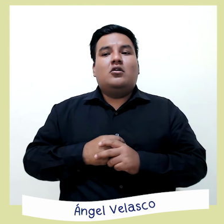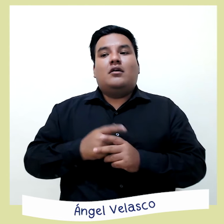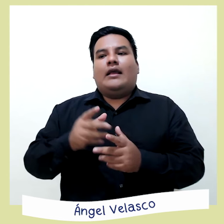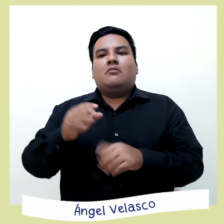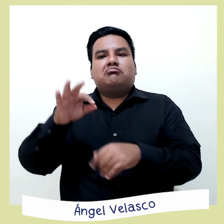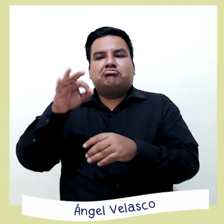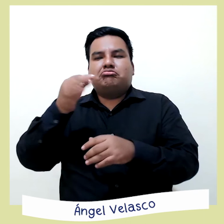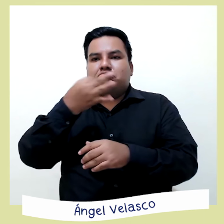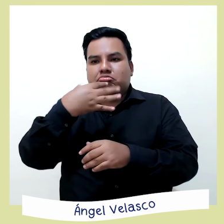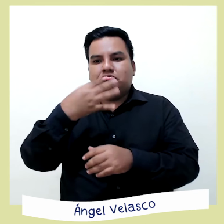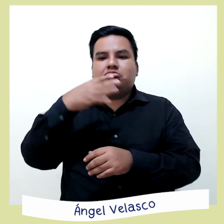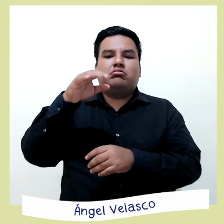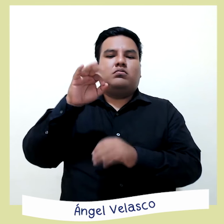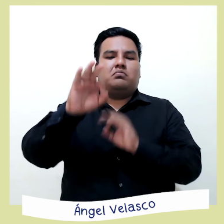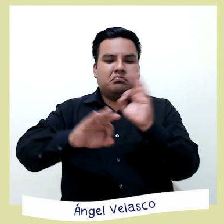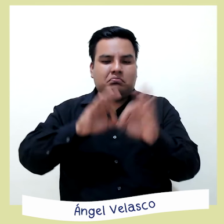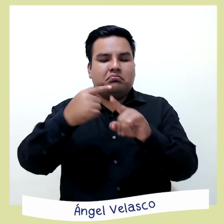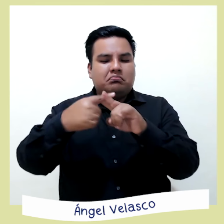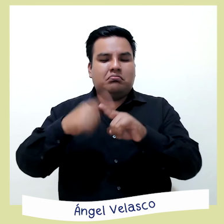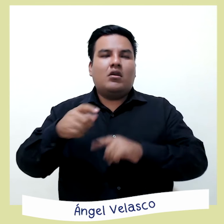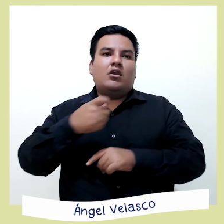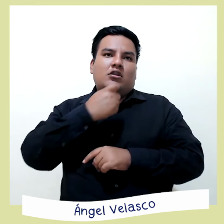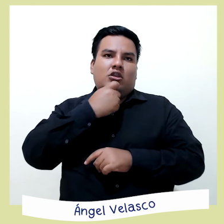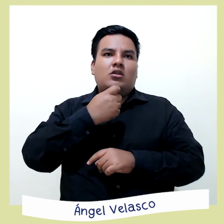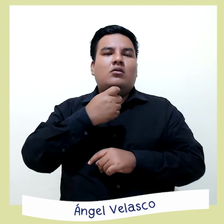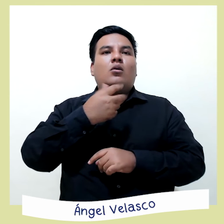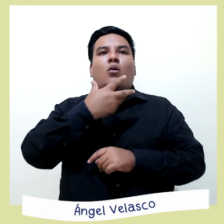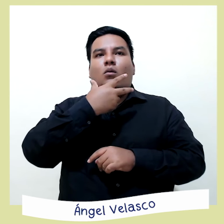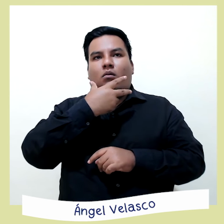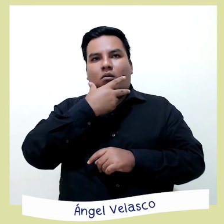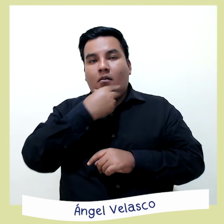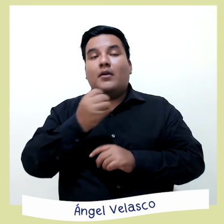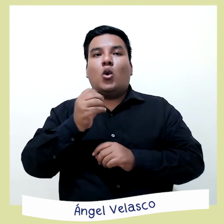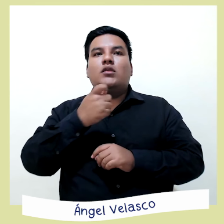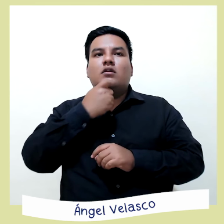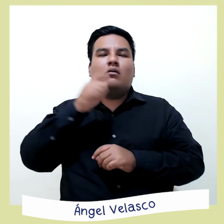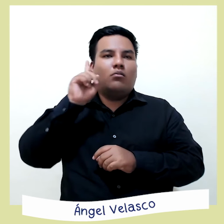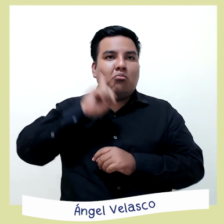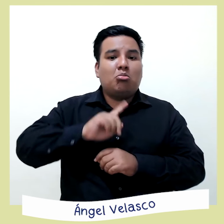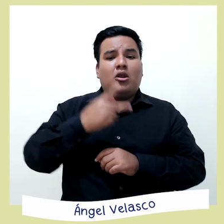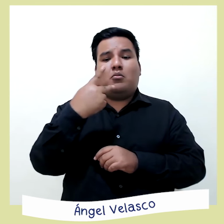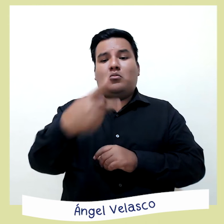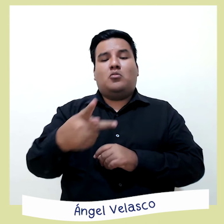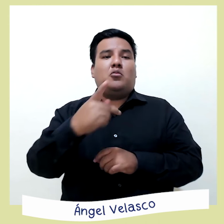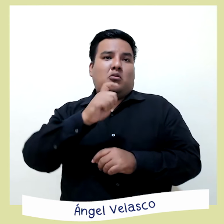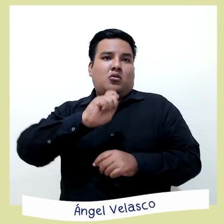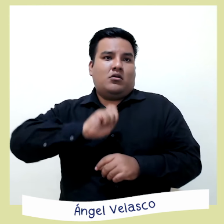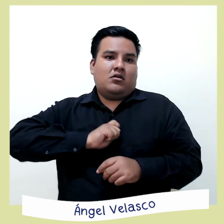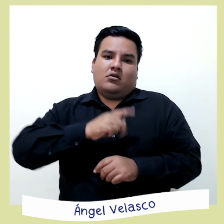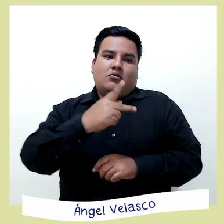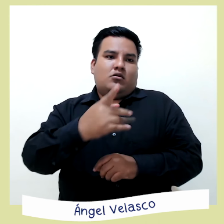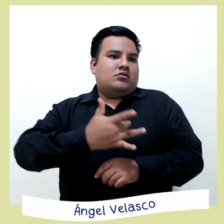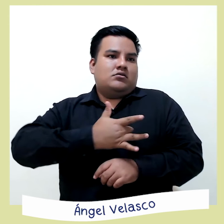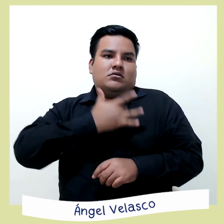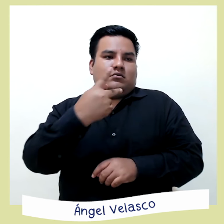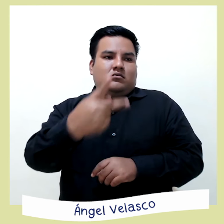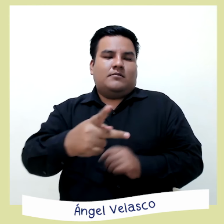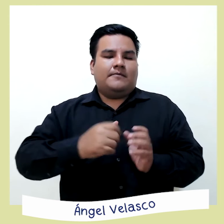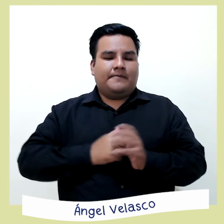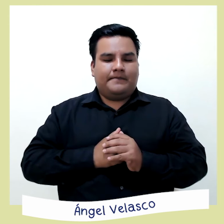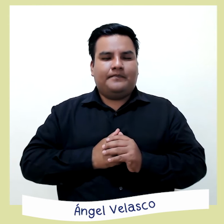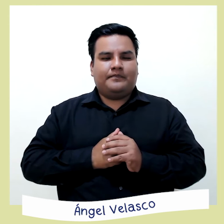un trabajo de infancias trans, en donde se les atiende, se les medica de forma tal de